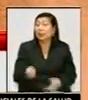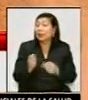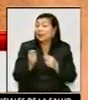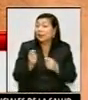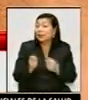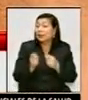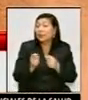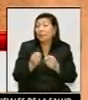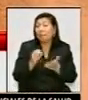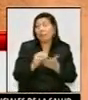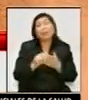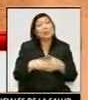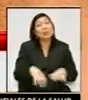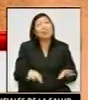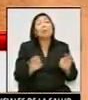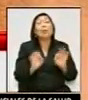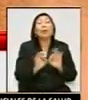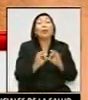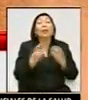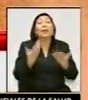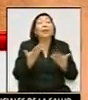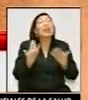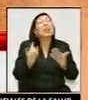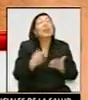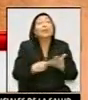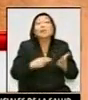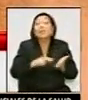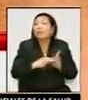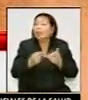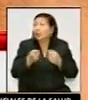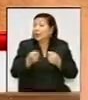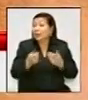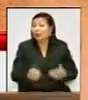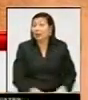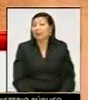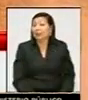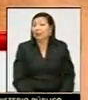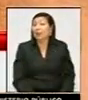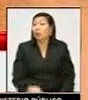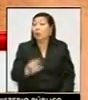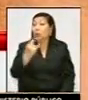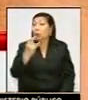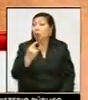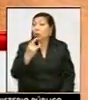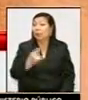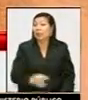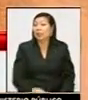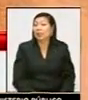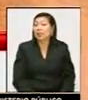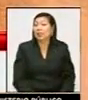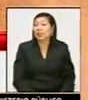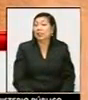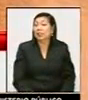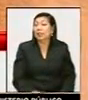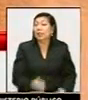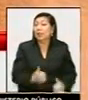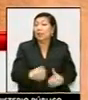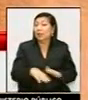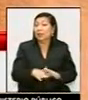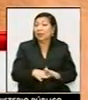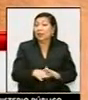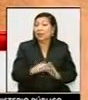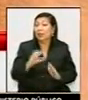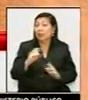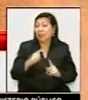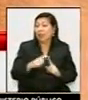insistencias, señor presidente. Las insistencias, que son de urgencia, entre los cuales está la